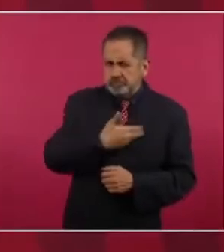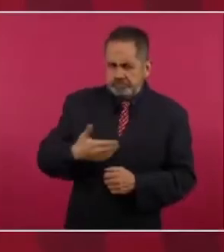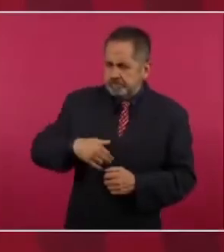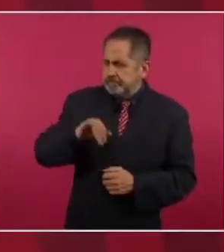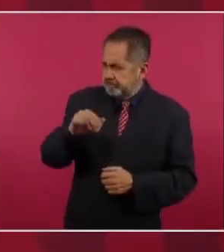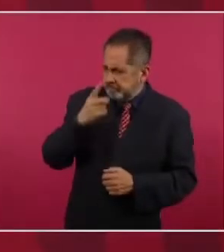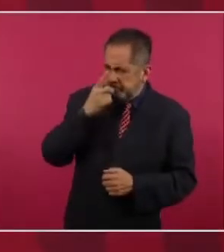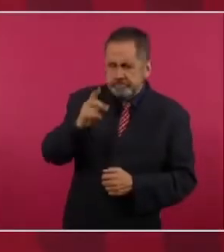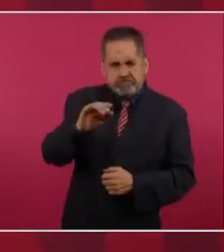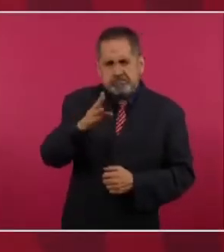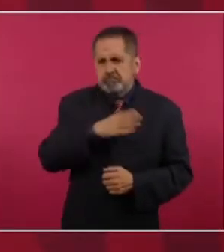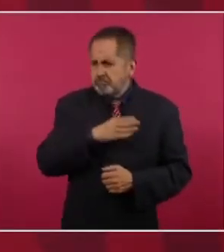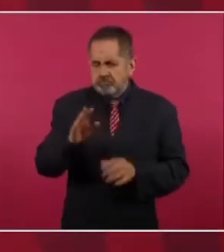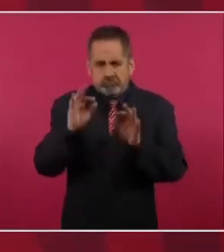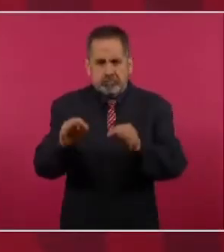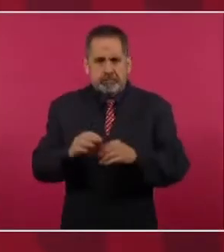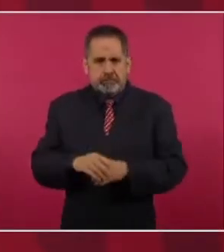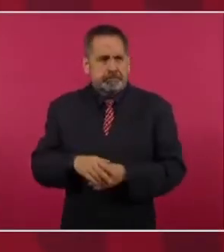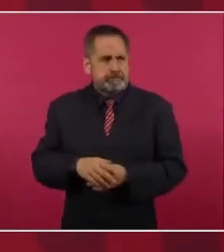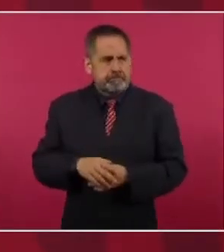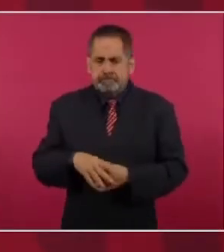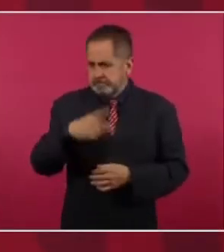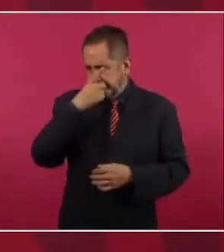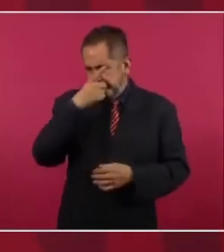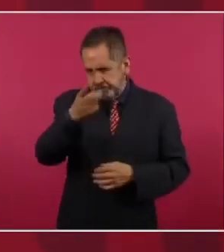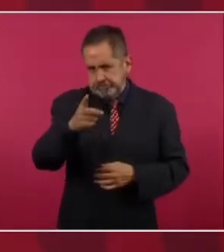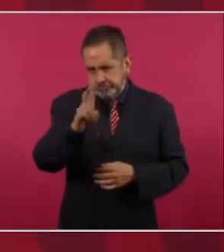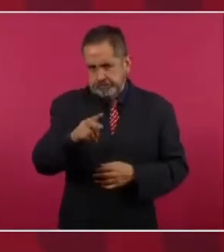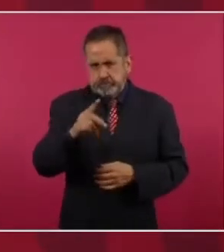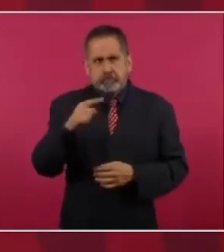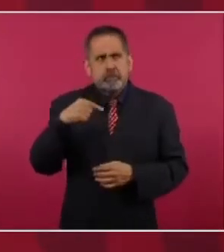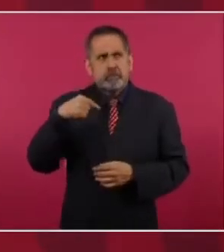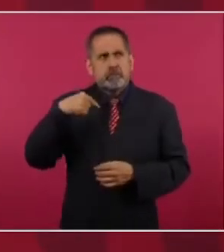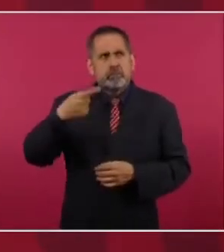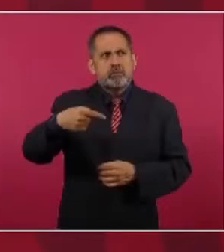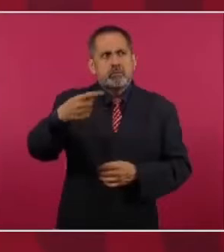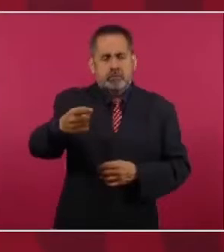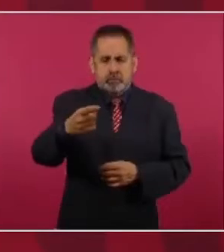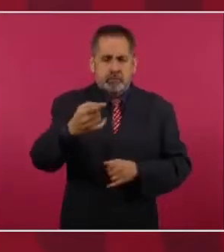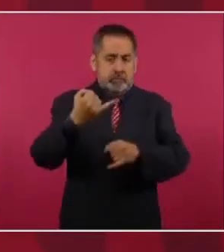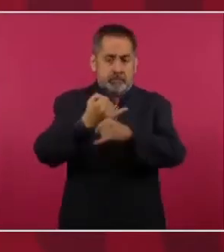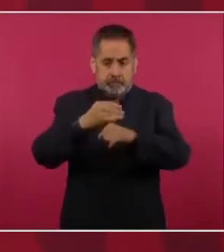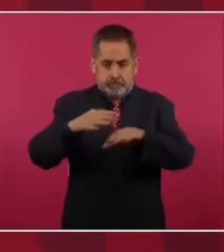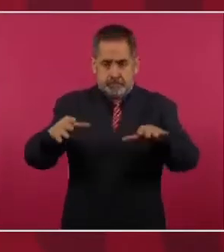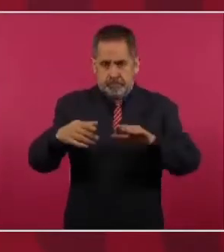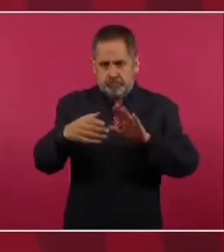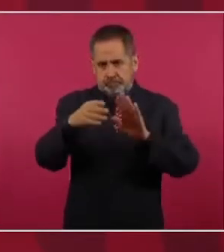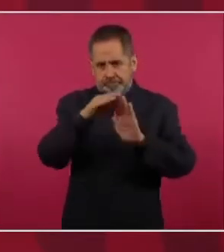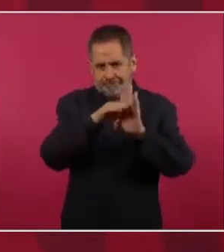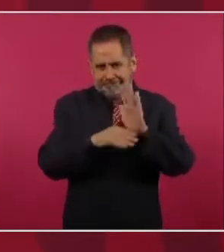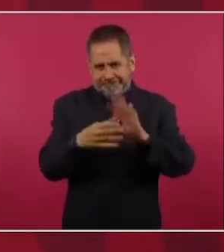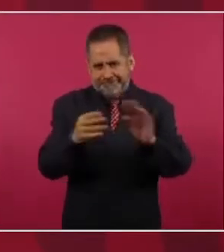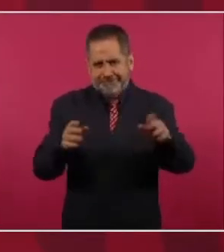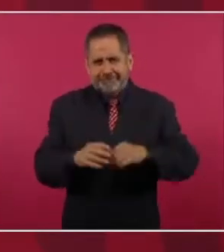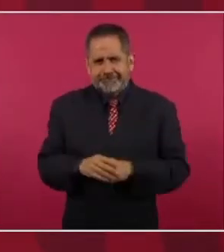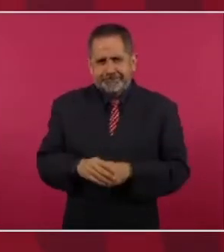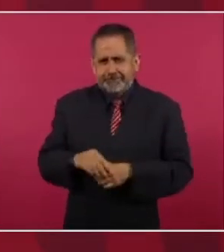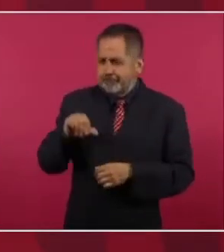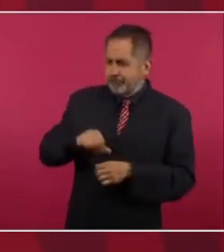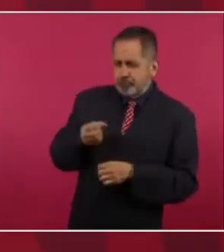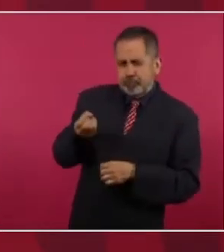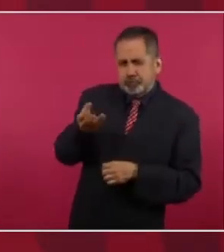mire, lo voy a decir pasado mañana en el informe. Un adelanto. Un adelanto,